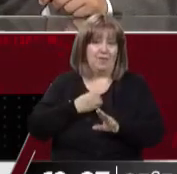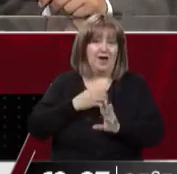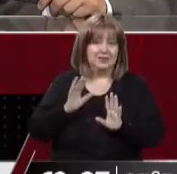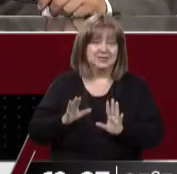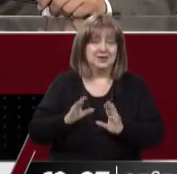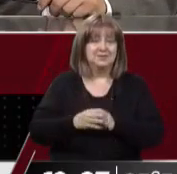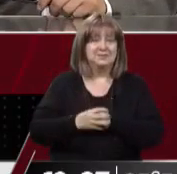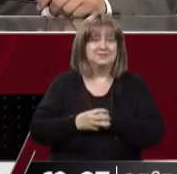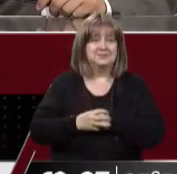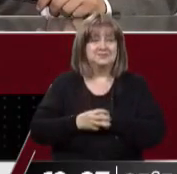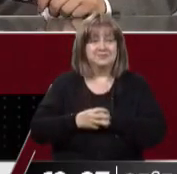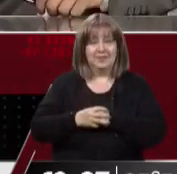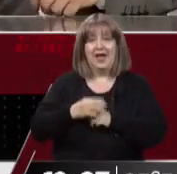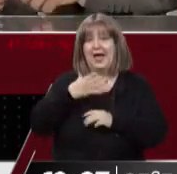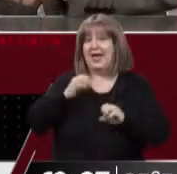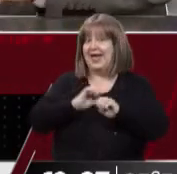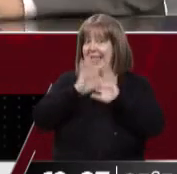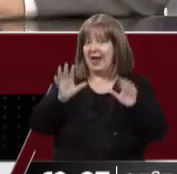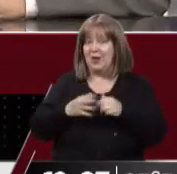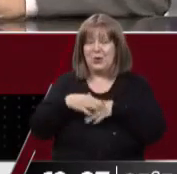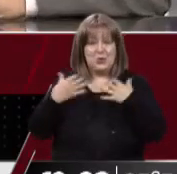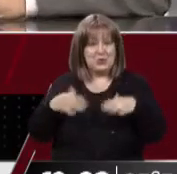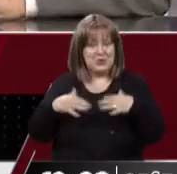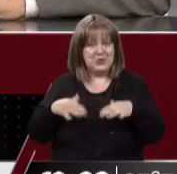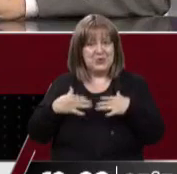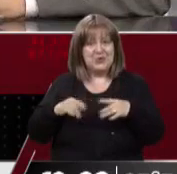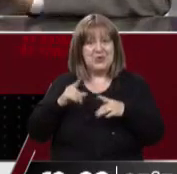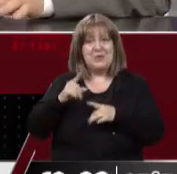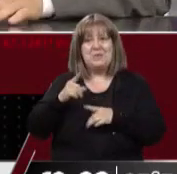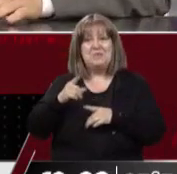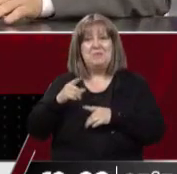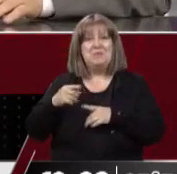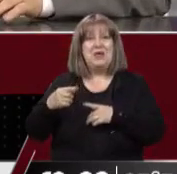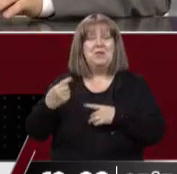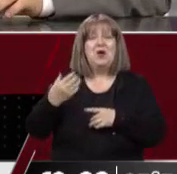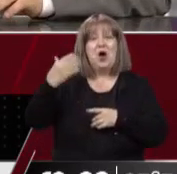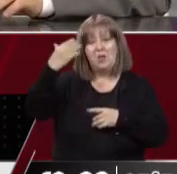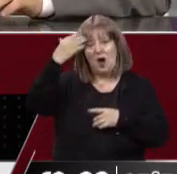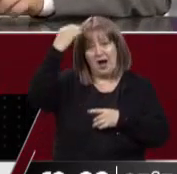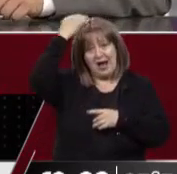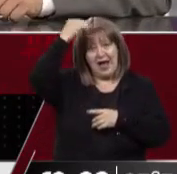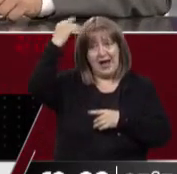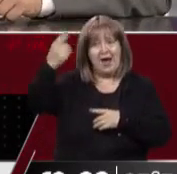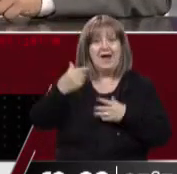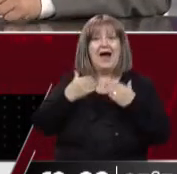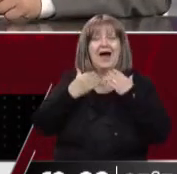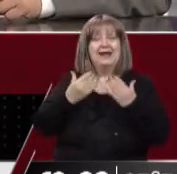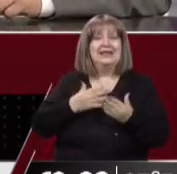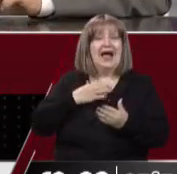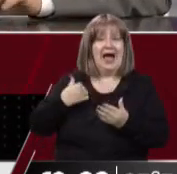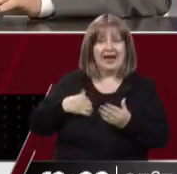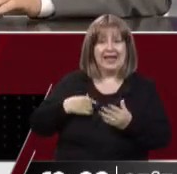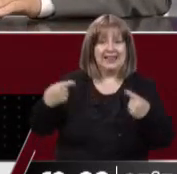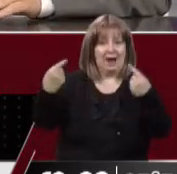un poco por todo lo que va pasando, ¿no? No, me quedo pensando, encima Arabia Saudita es el primer rival de la Argentina, así, ah, que claro, no le vamos a poder devolver la gentileza, ojalá,